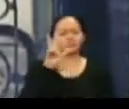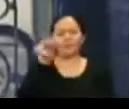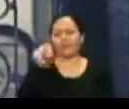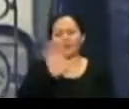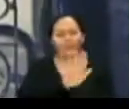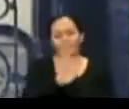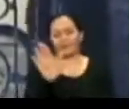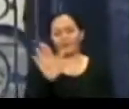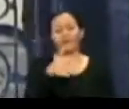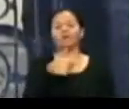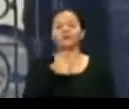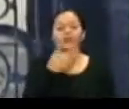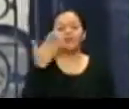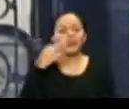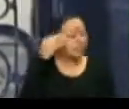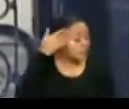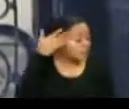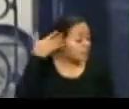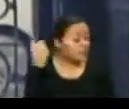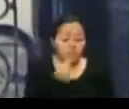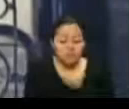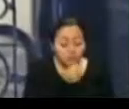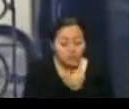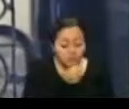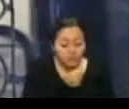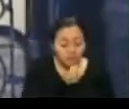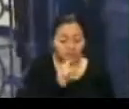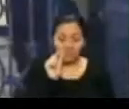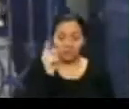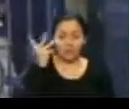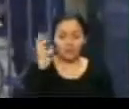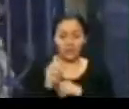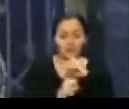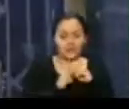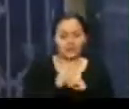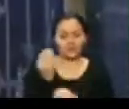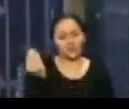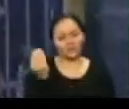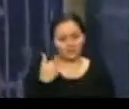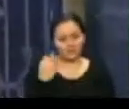tenemos algunos años, y ustedes saben que me estoy acercando a los 40,